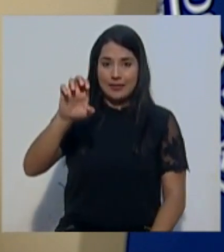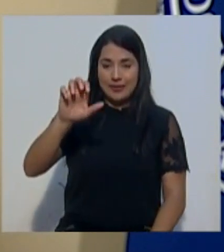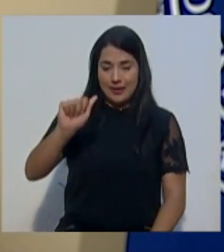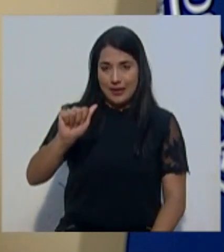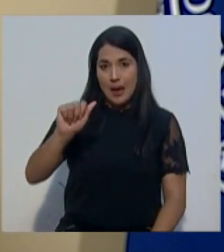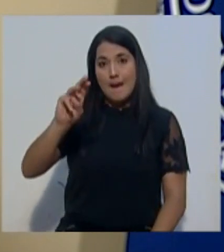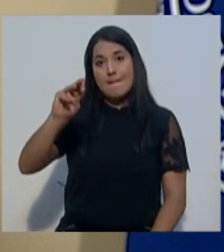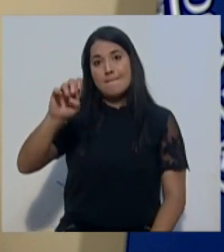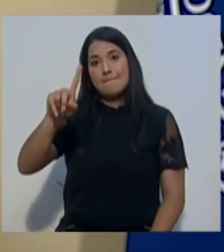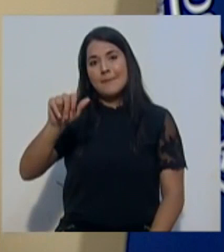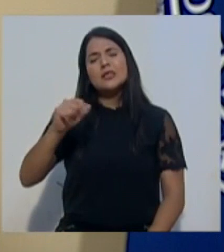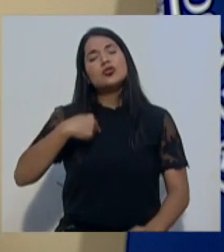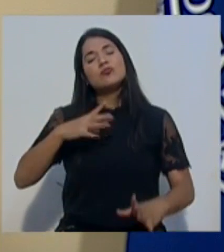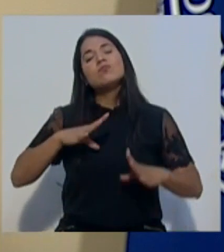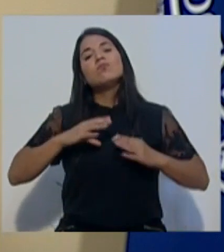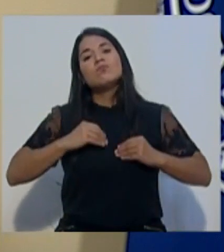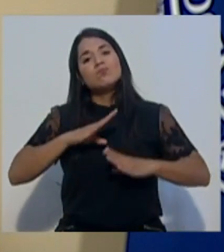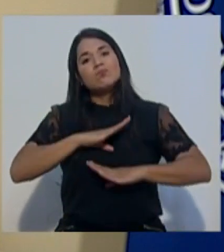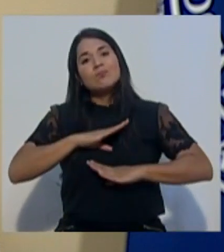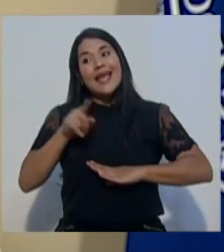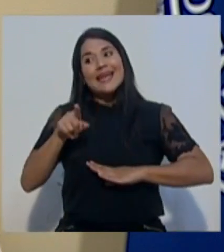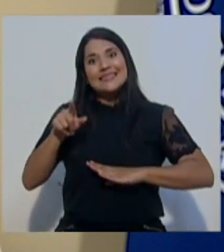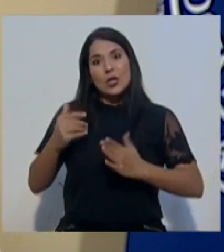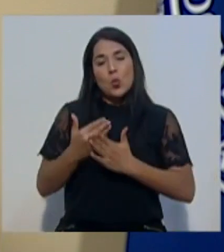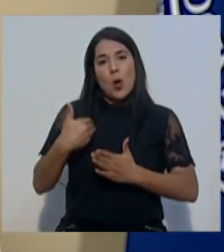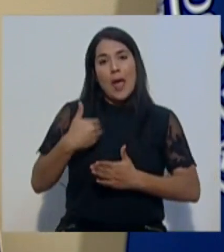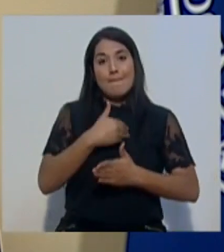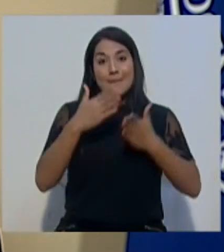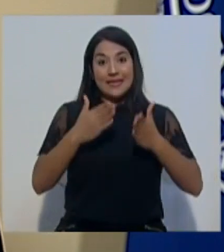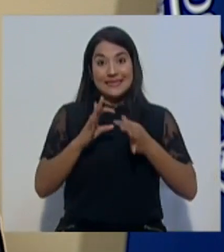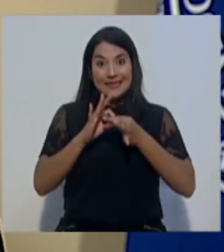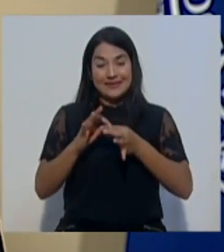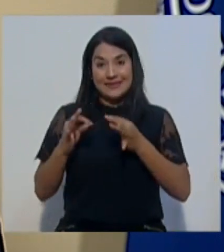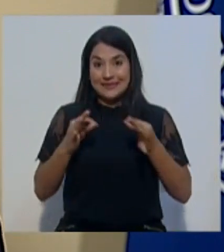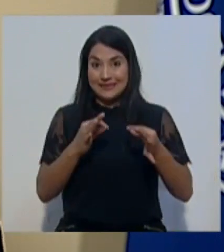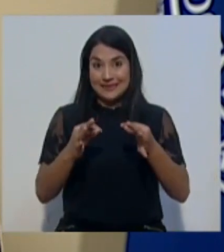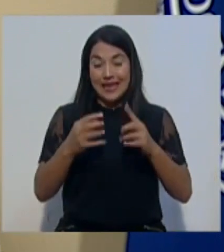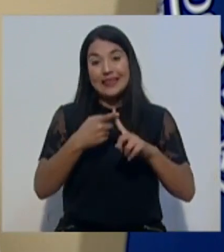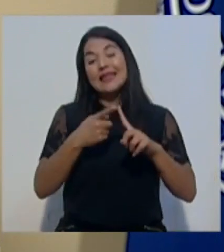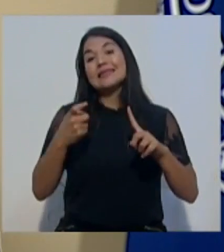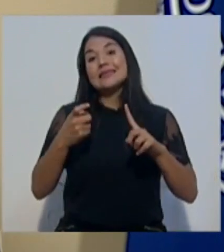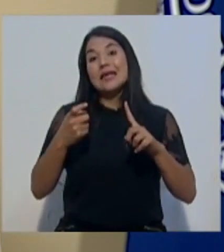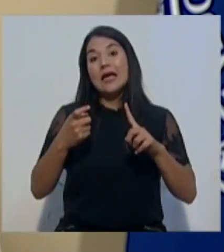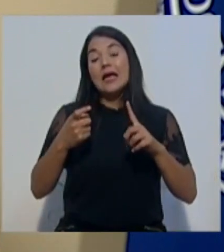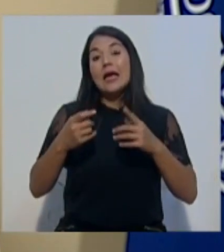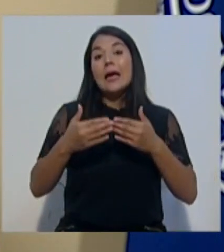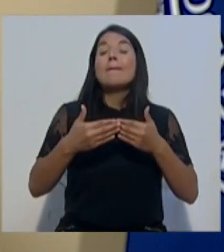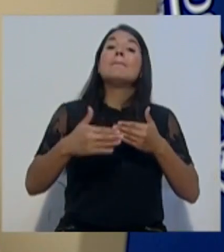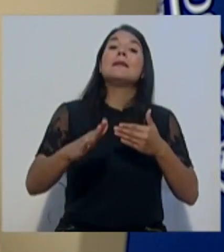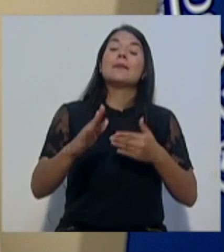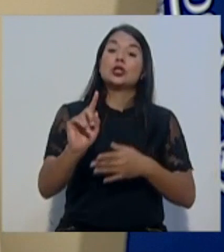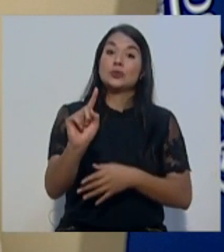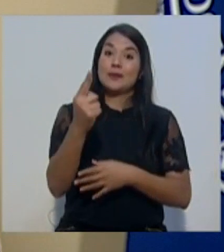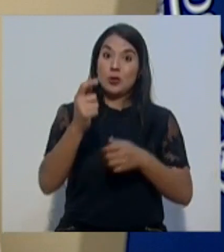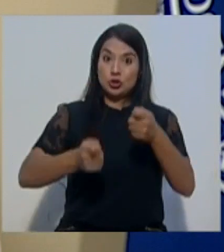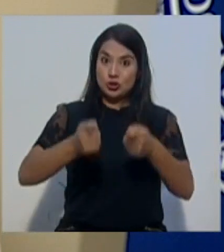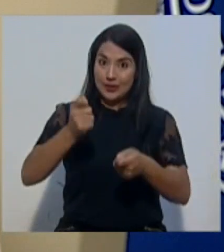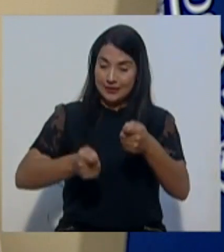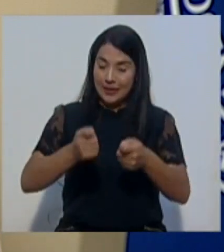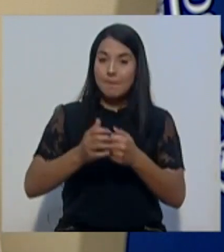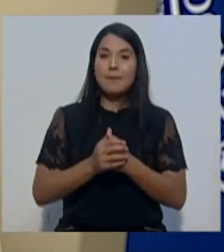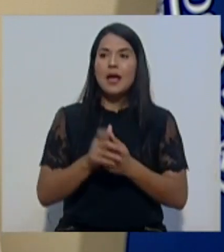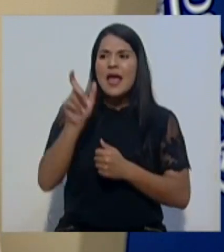de Ambiente a partir del 1 de septiembre, tiene tareas centrales, seguir todos los procesos